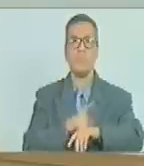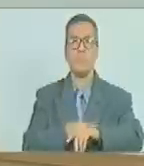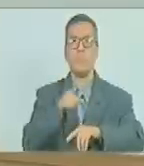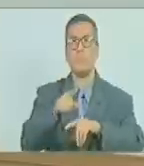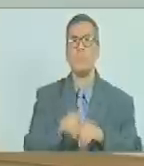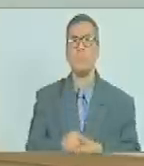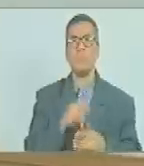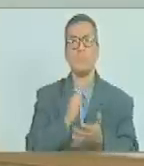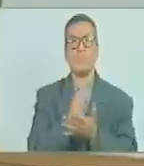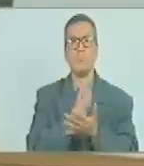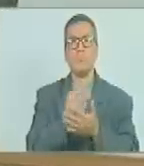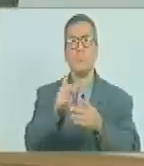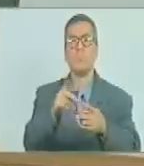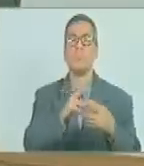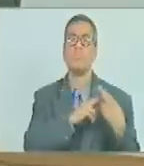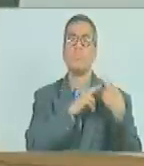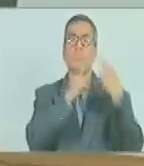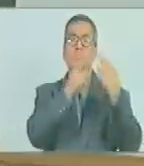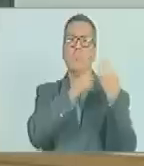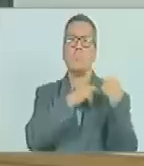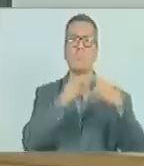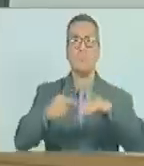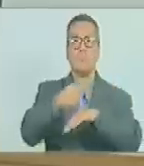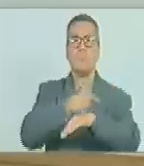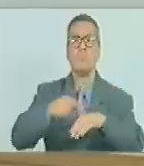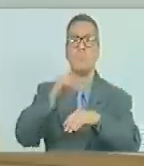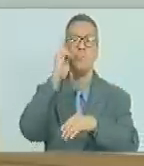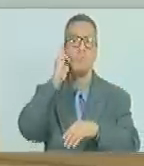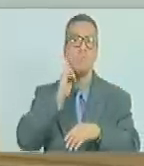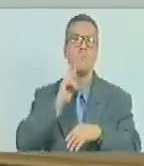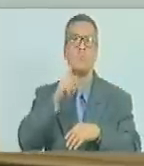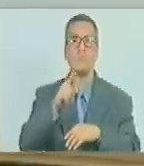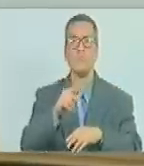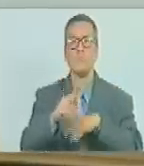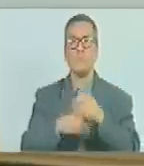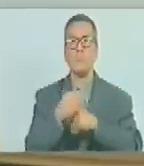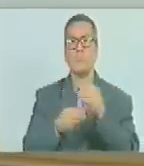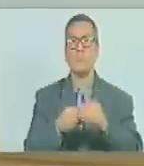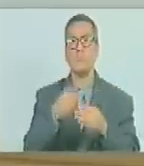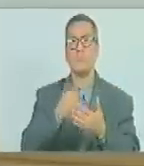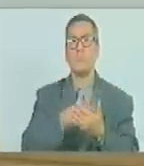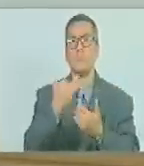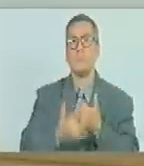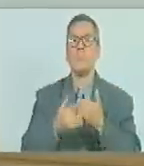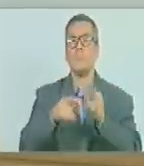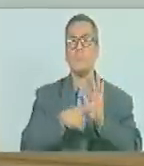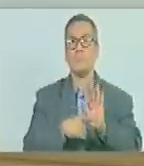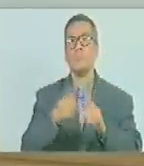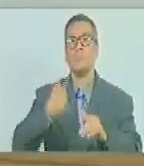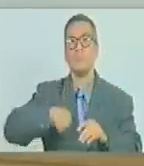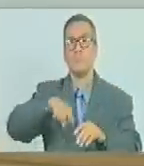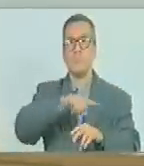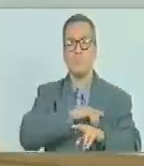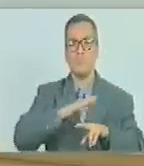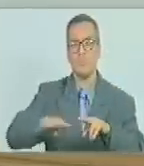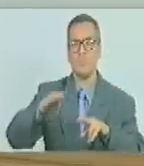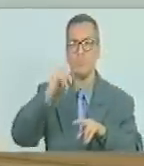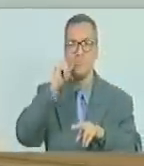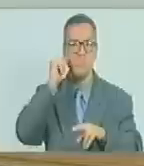de manera permanente y responsable el gobierno bolivariano proporcionaba en los planes de inmunización a nuestras niñas y nuestros